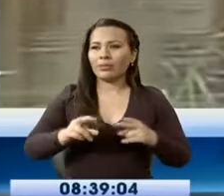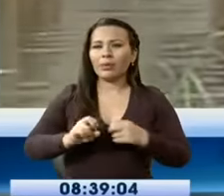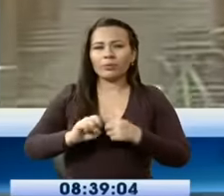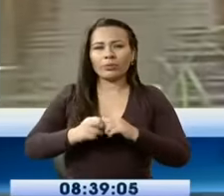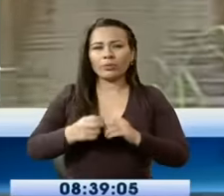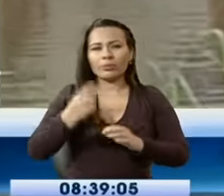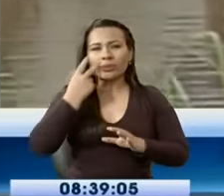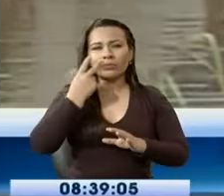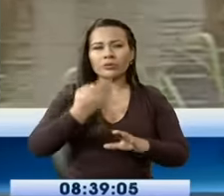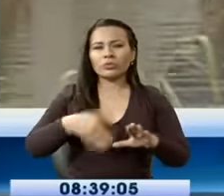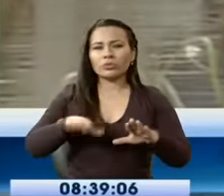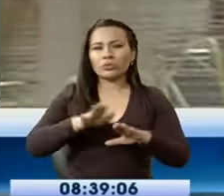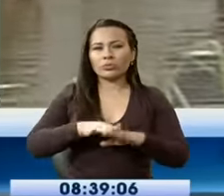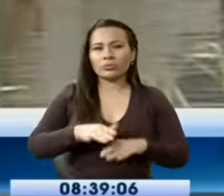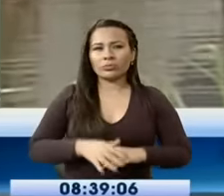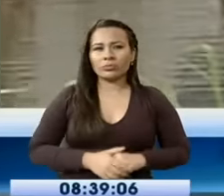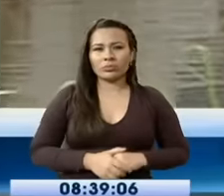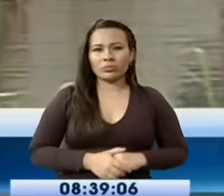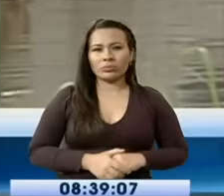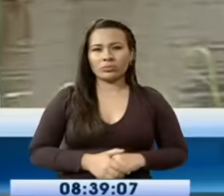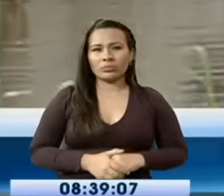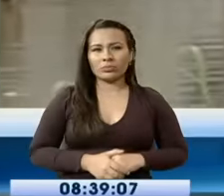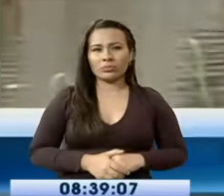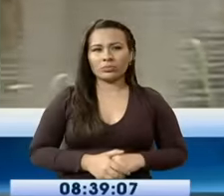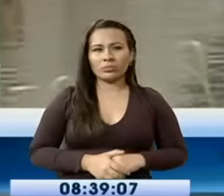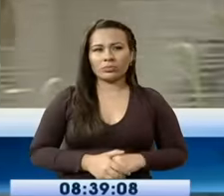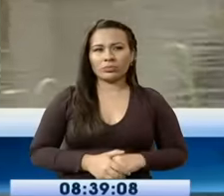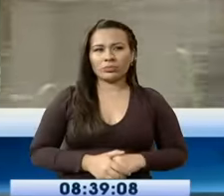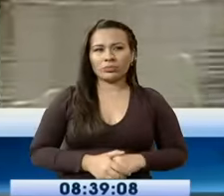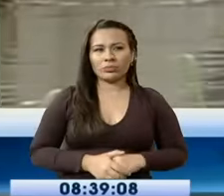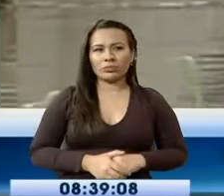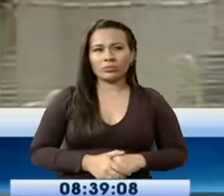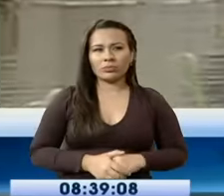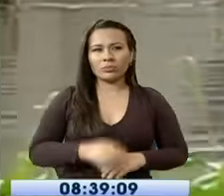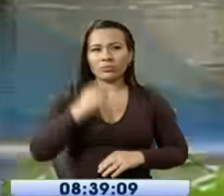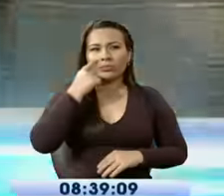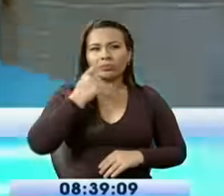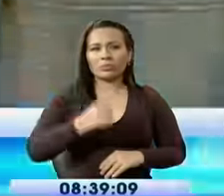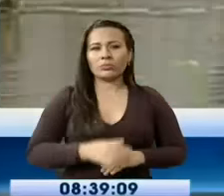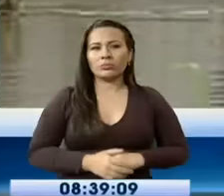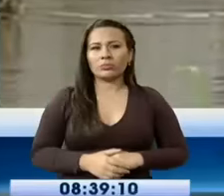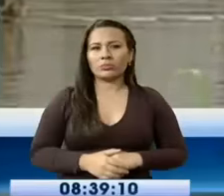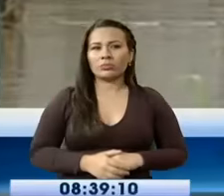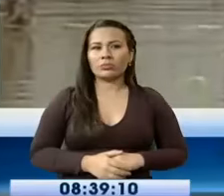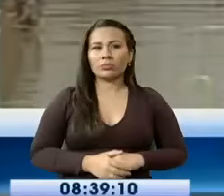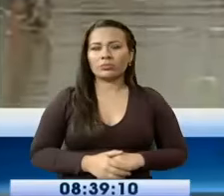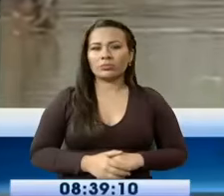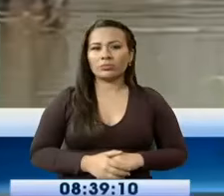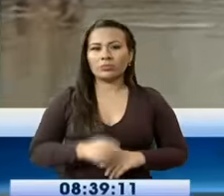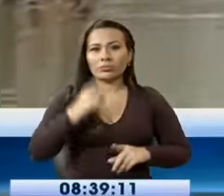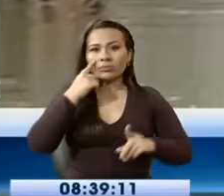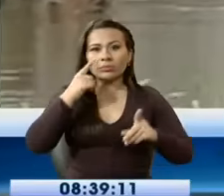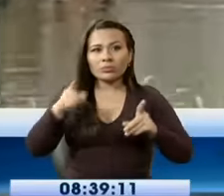talla? Alrededor de unos 30 personas, 30 operativos efectivos.